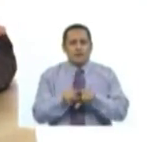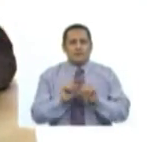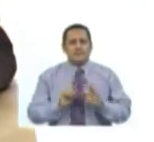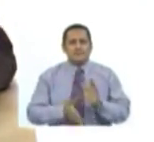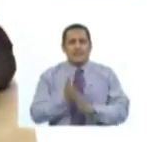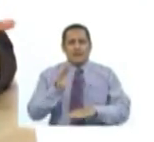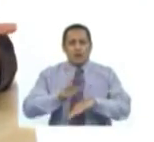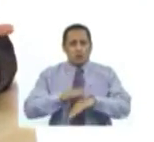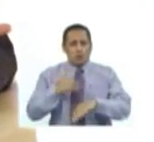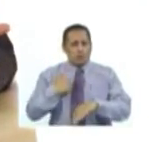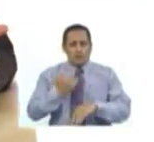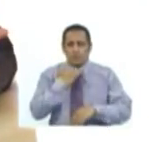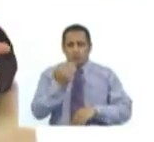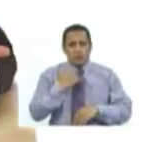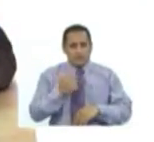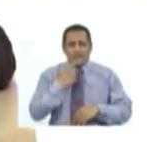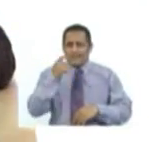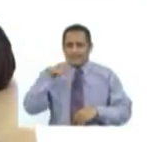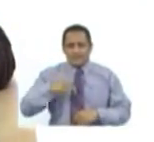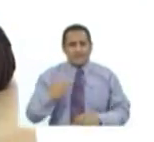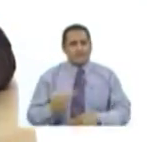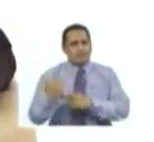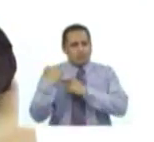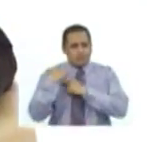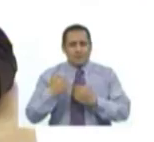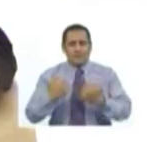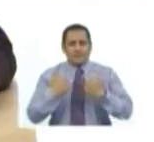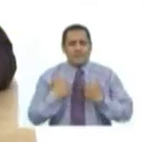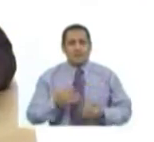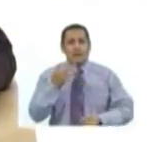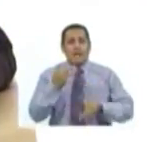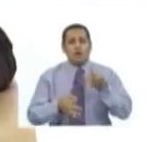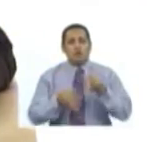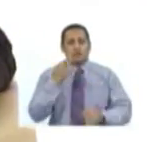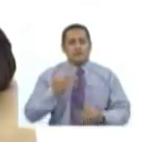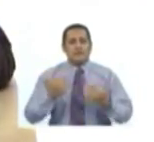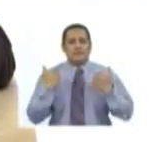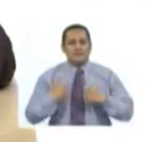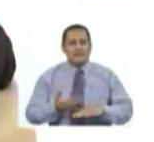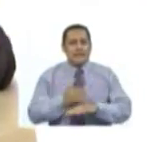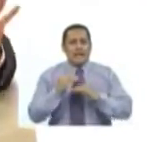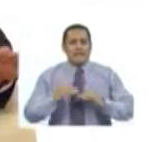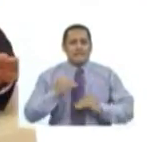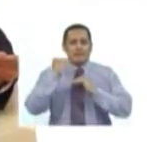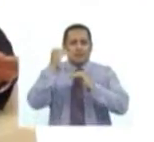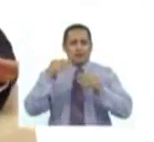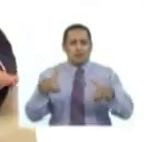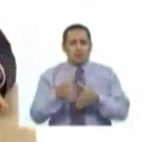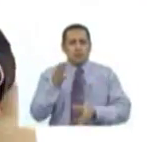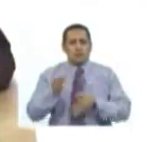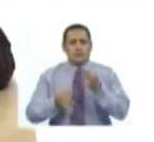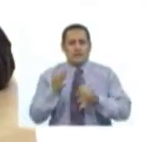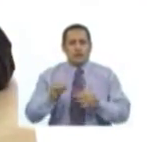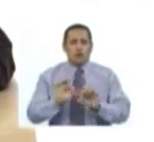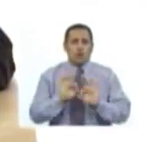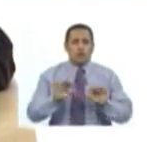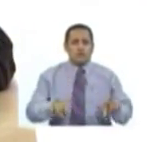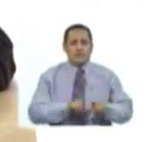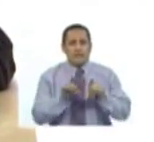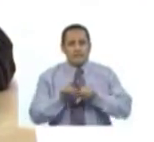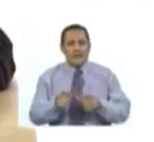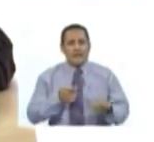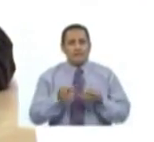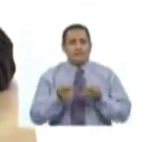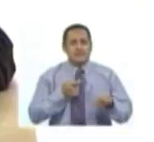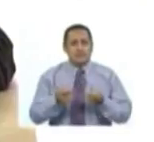salga culpable, pero es importante que la justicia, ya sea a nivel del Poder Judicial o ya sea incluso